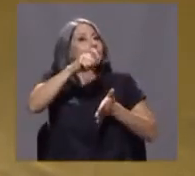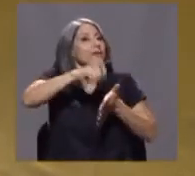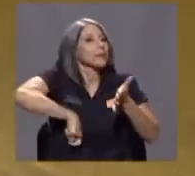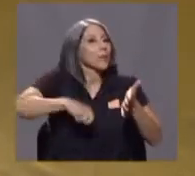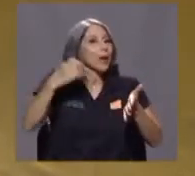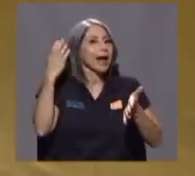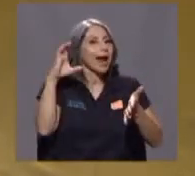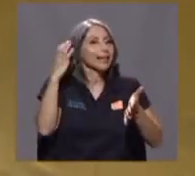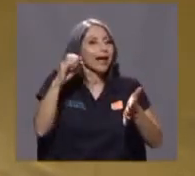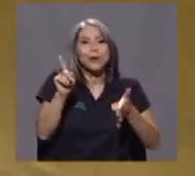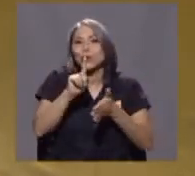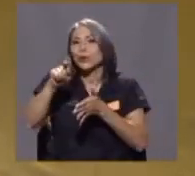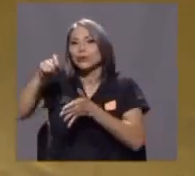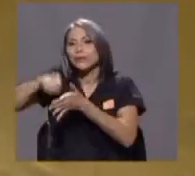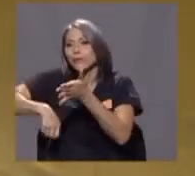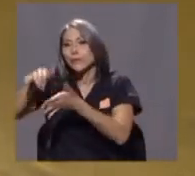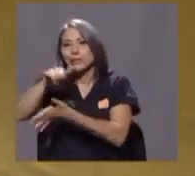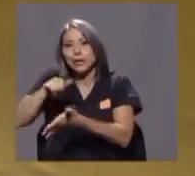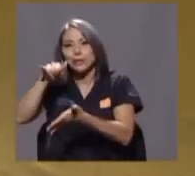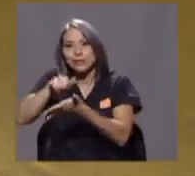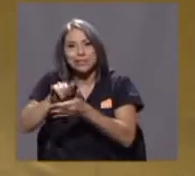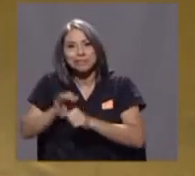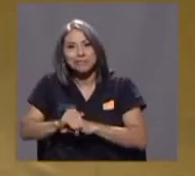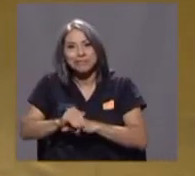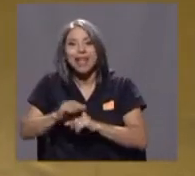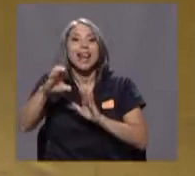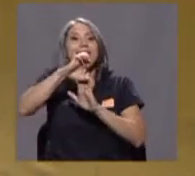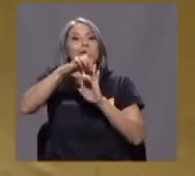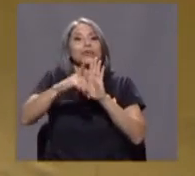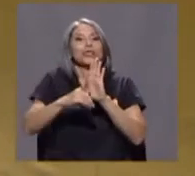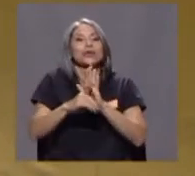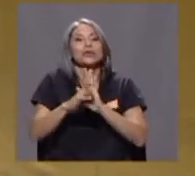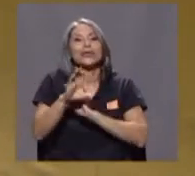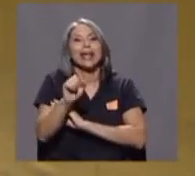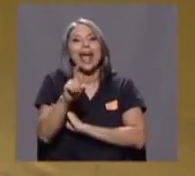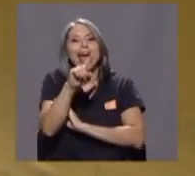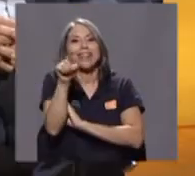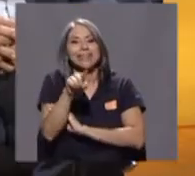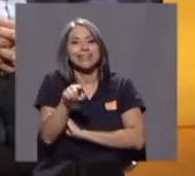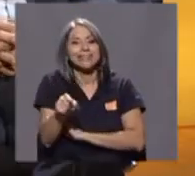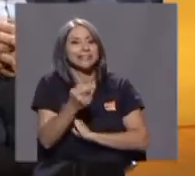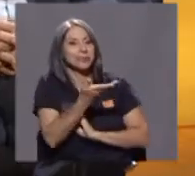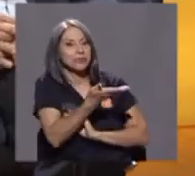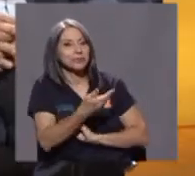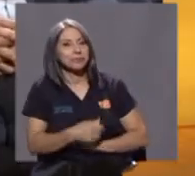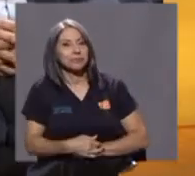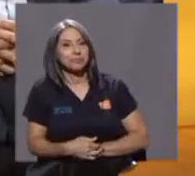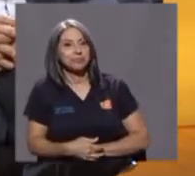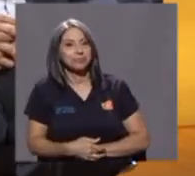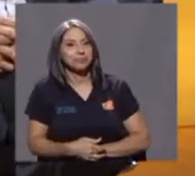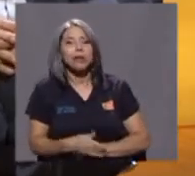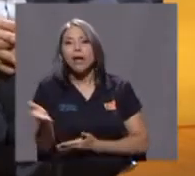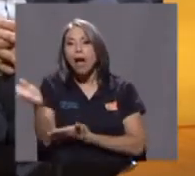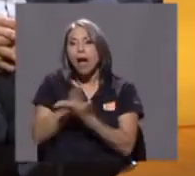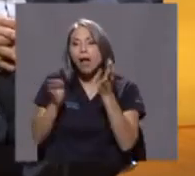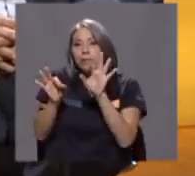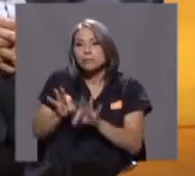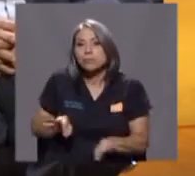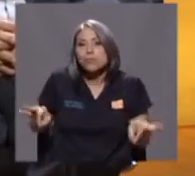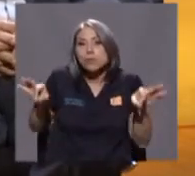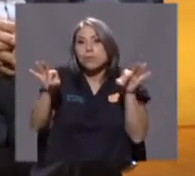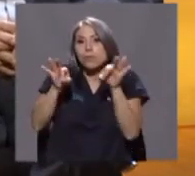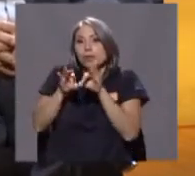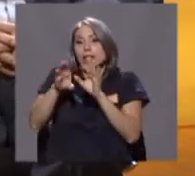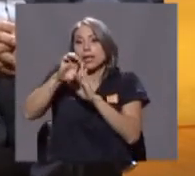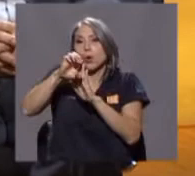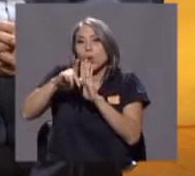en San José, la Constitución de Cádiz. Don Rubén Hernández. Ok. Algo muy importante que introduce la